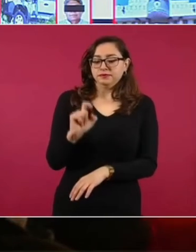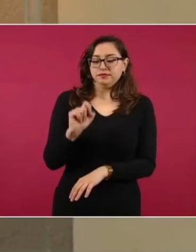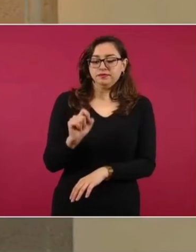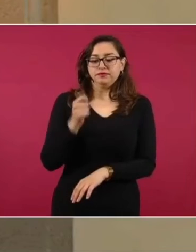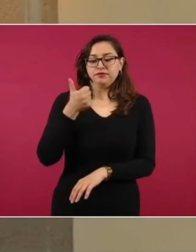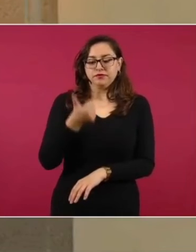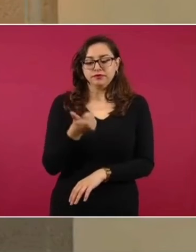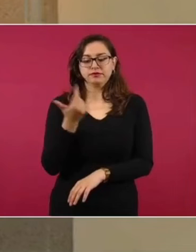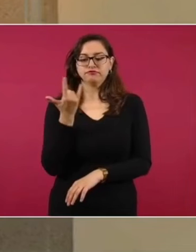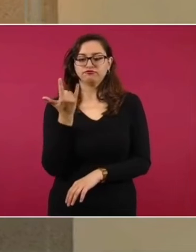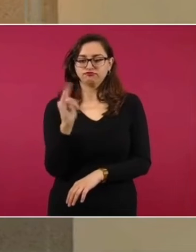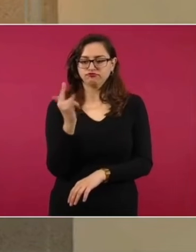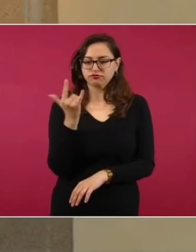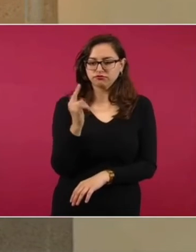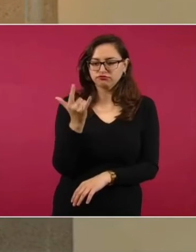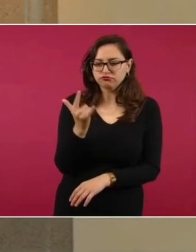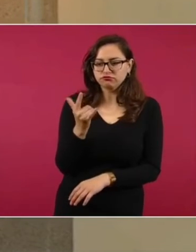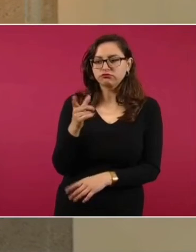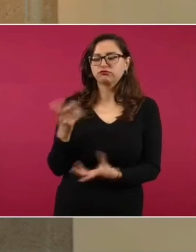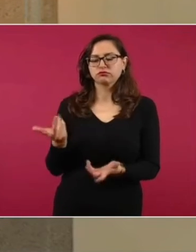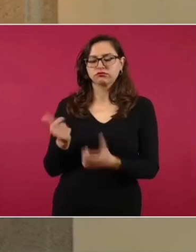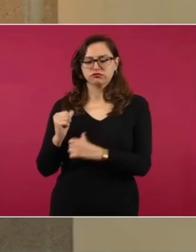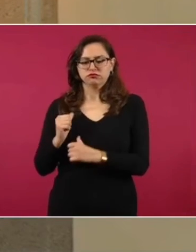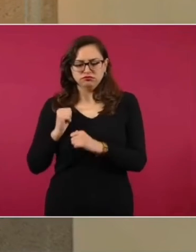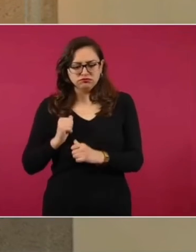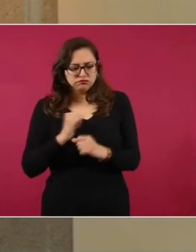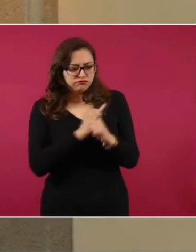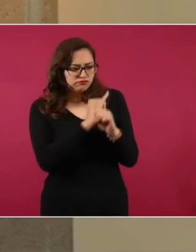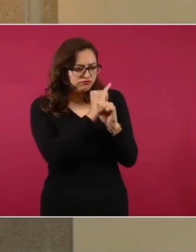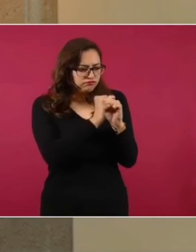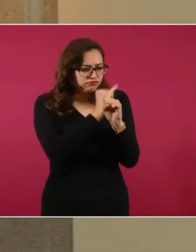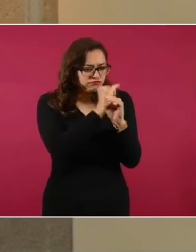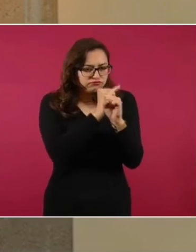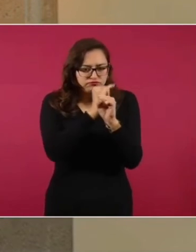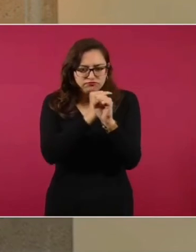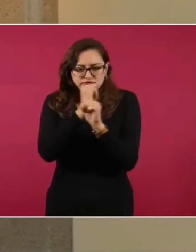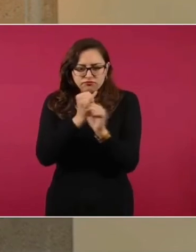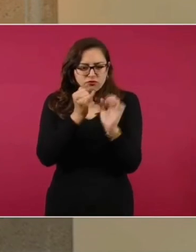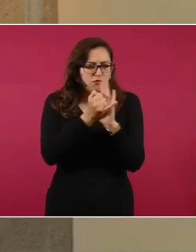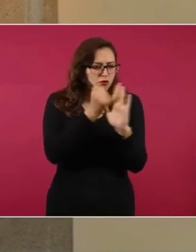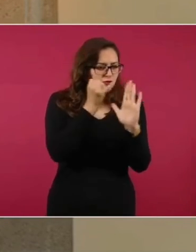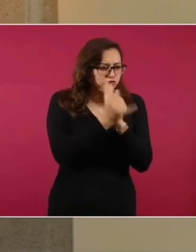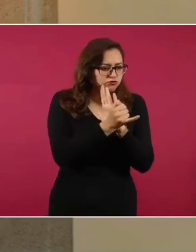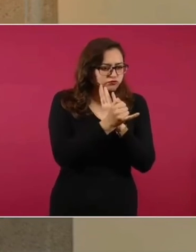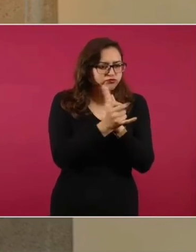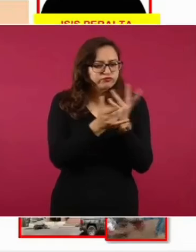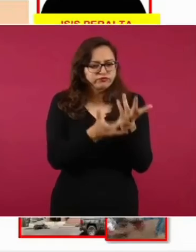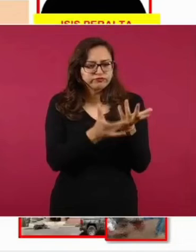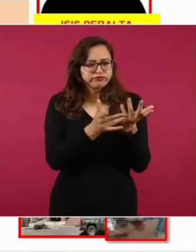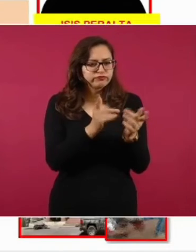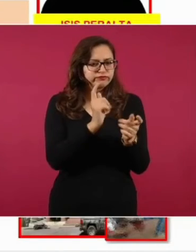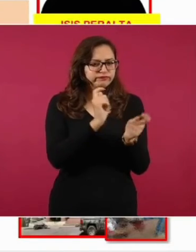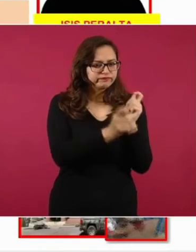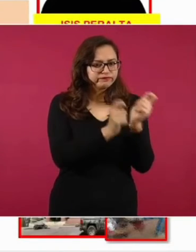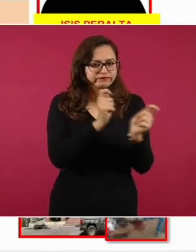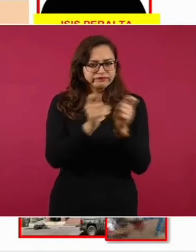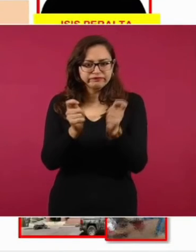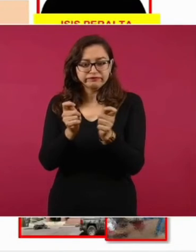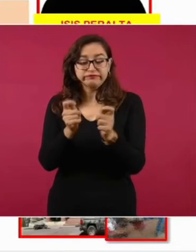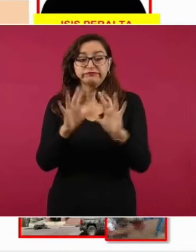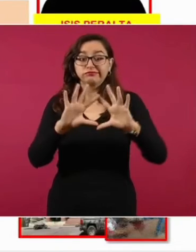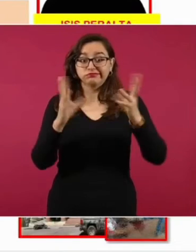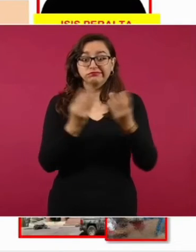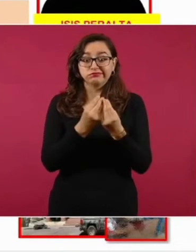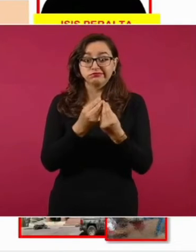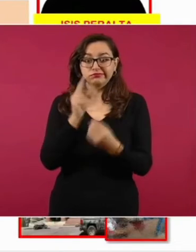acciones de inteligencia y acciones de investigación criminal realizados por la Fiscalía del Estado de Guerrero, se